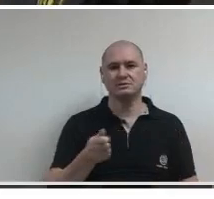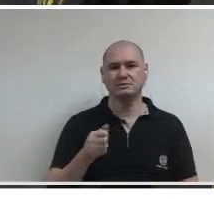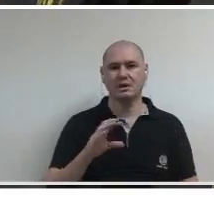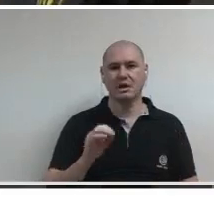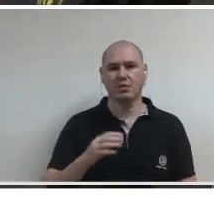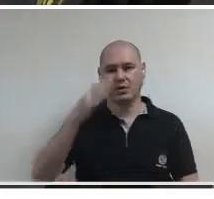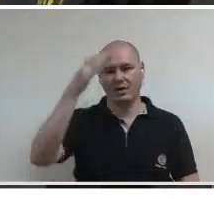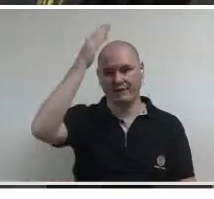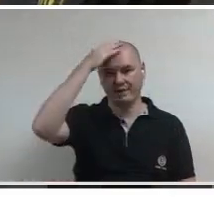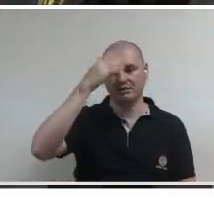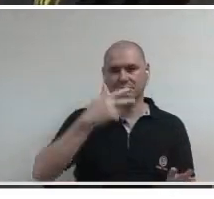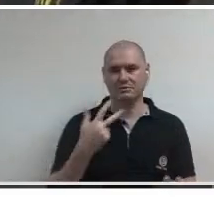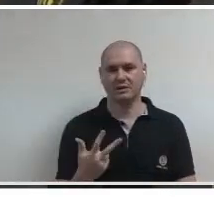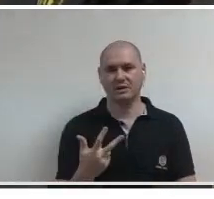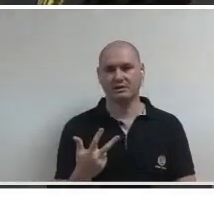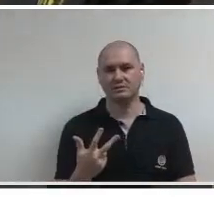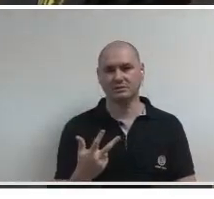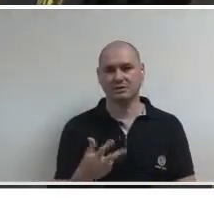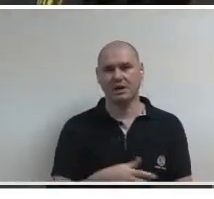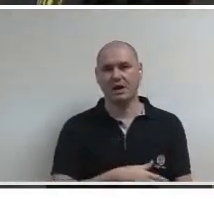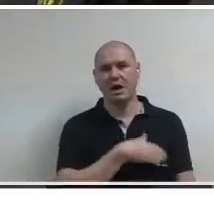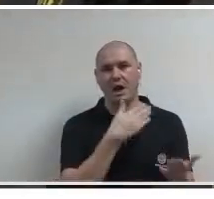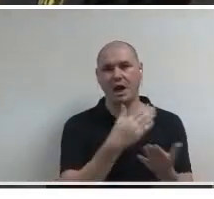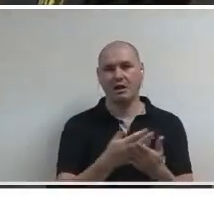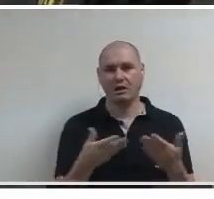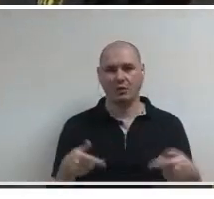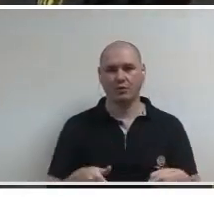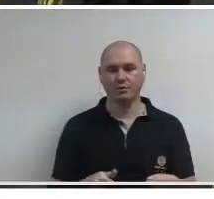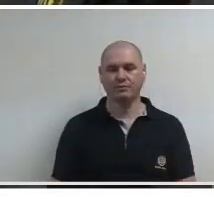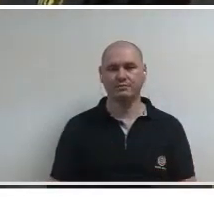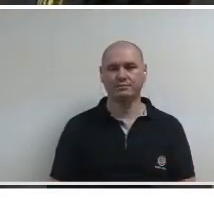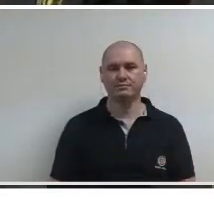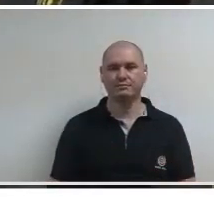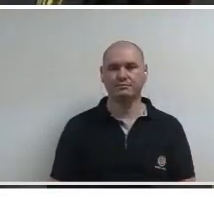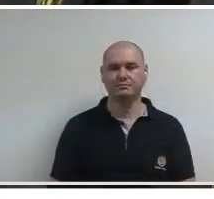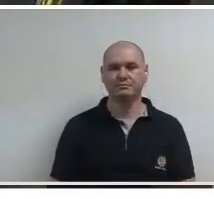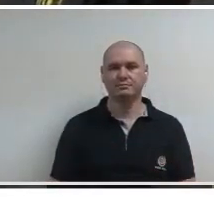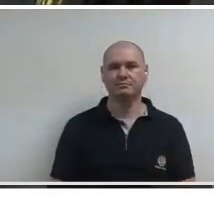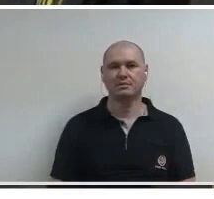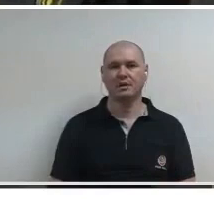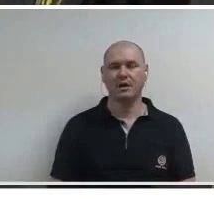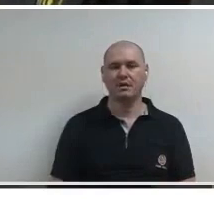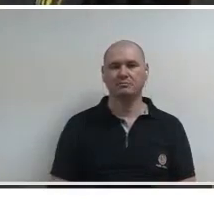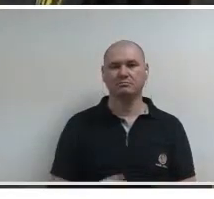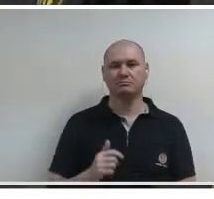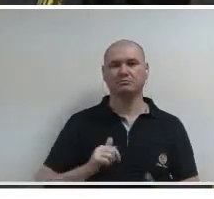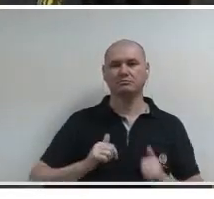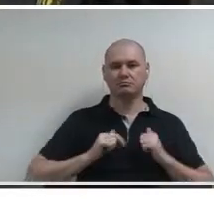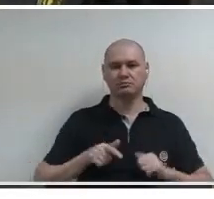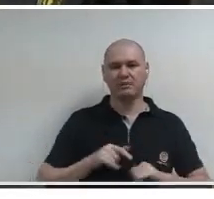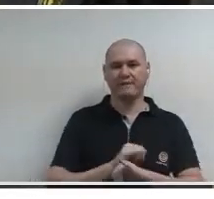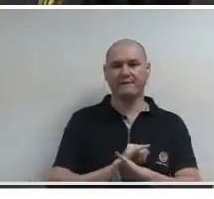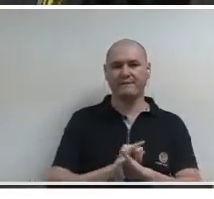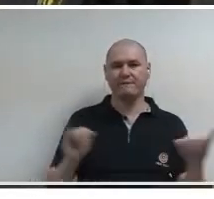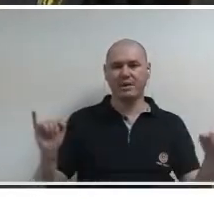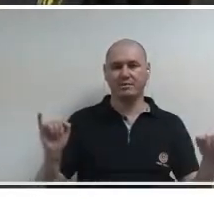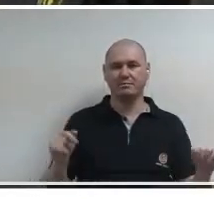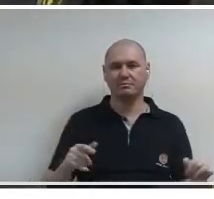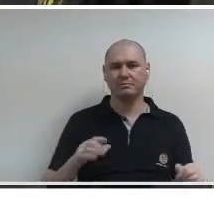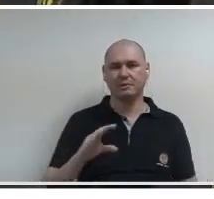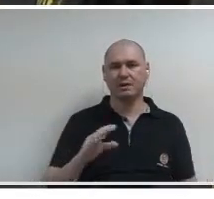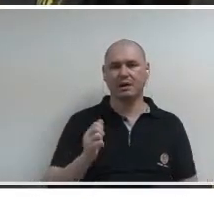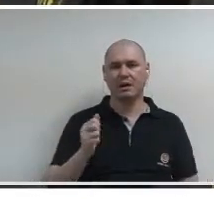a tres cabeceras departamentales, Chaco, mi antes más nada la faltaba ministro, co Arapede. Calendario